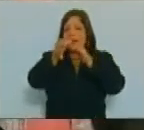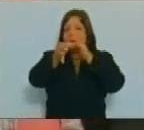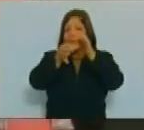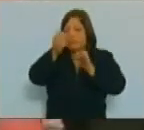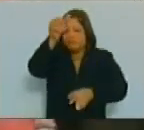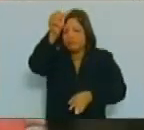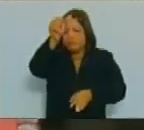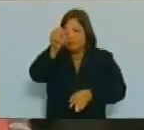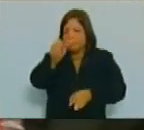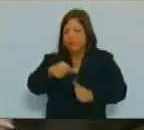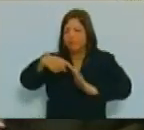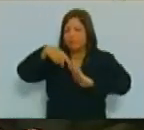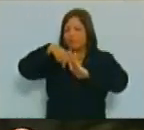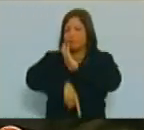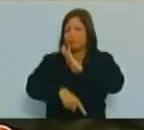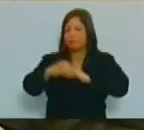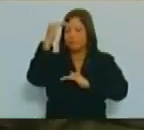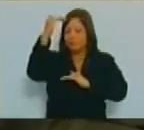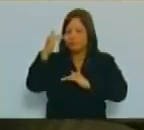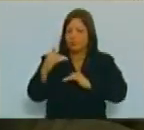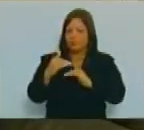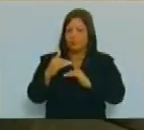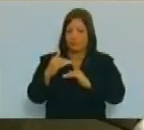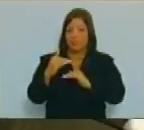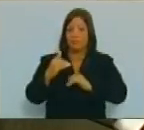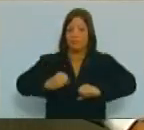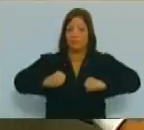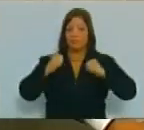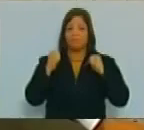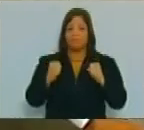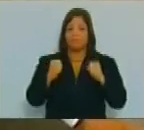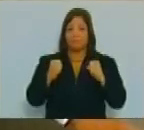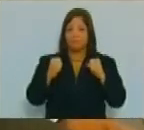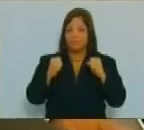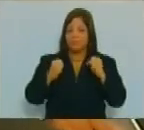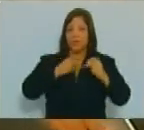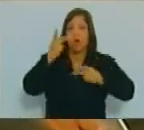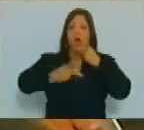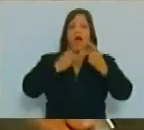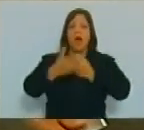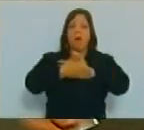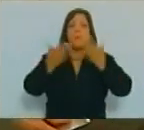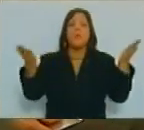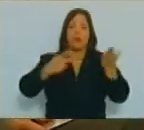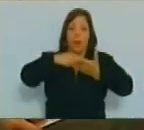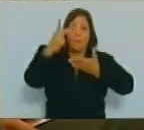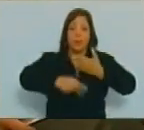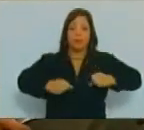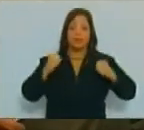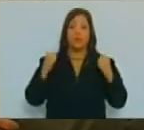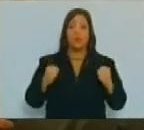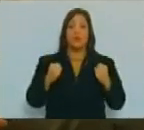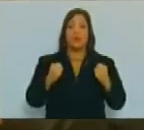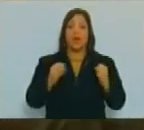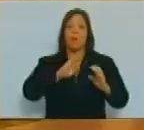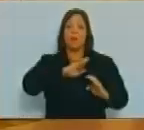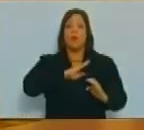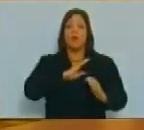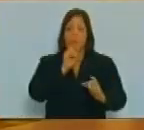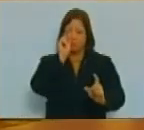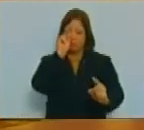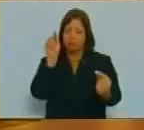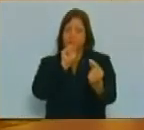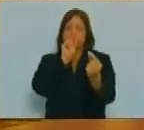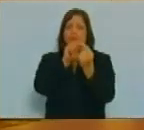estructural para garantizar una política pública en materia de seguridad acertada